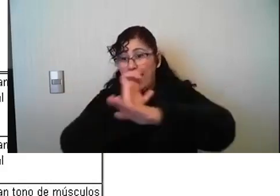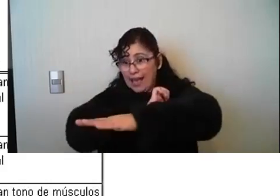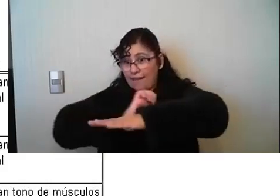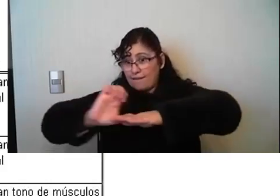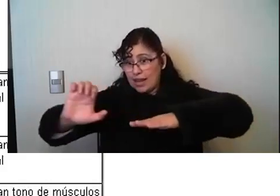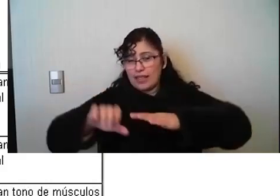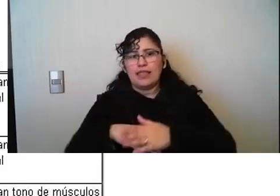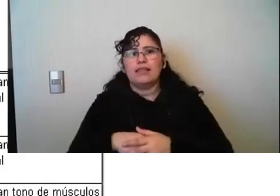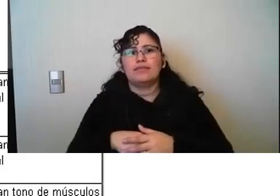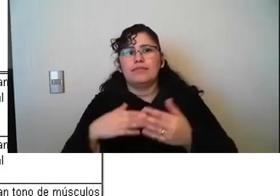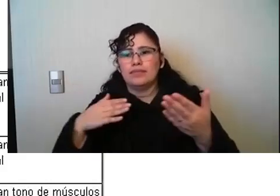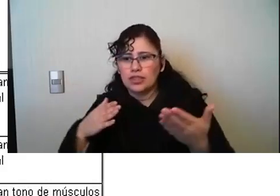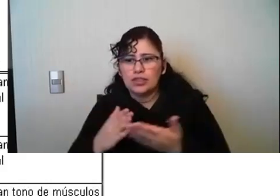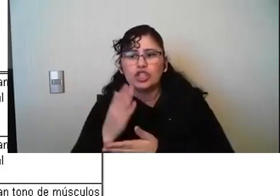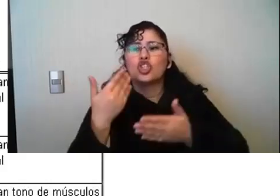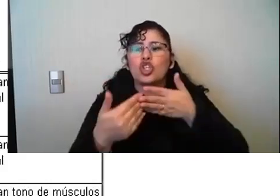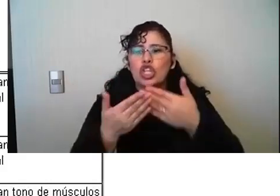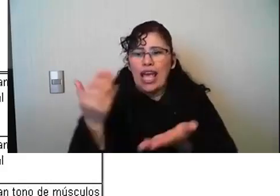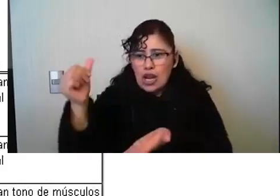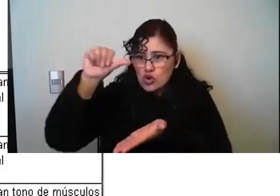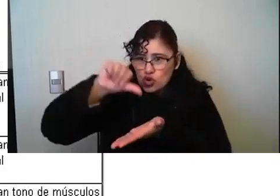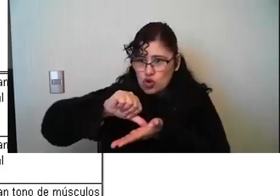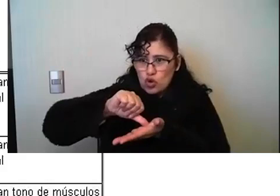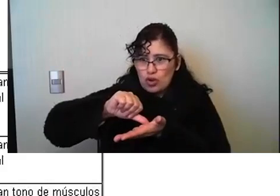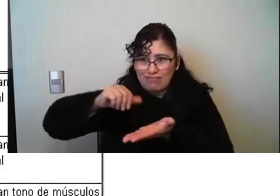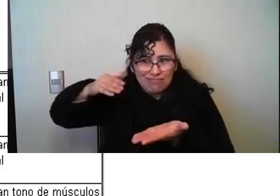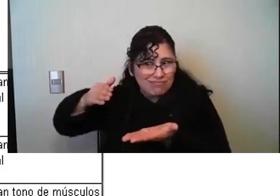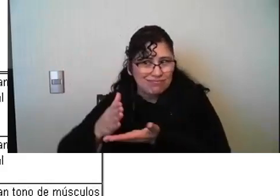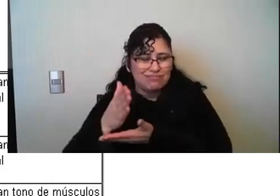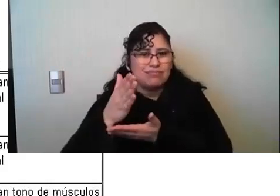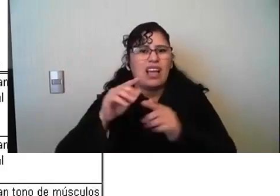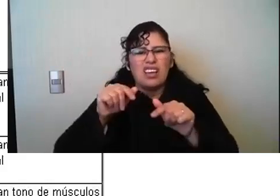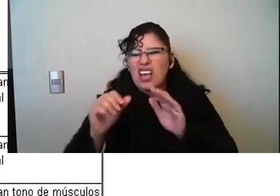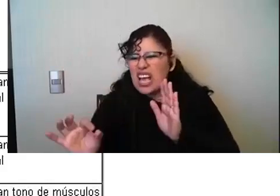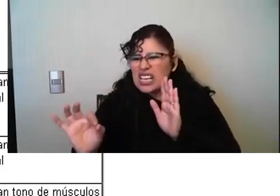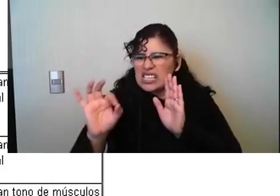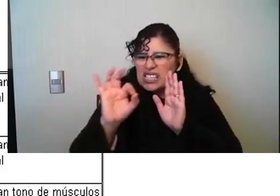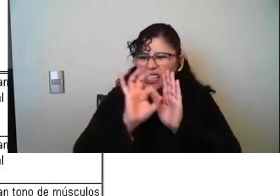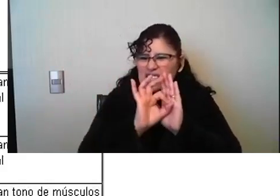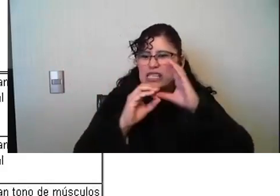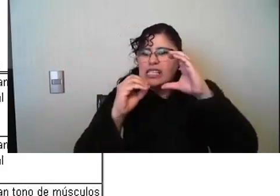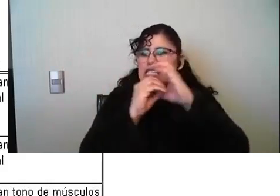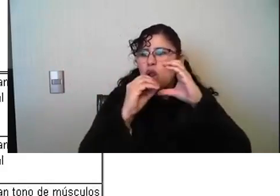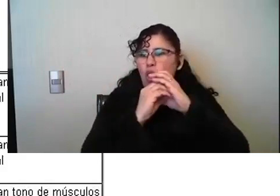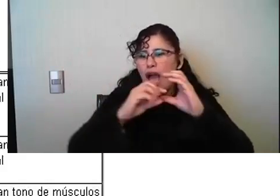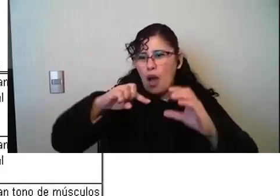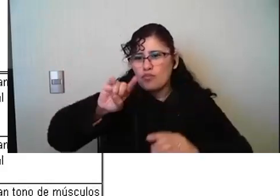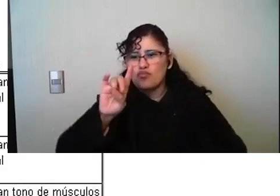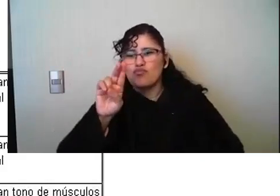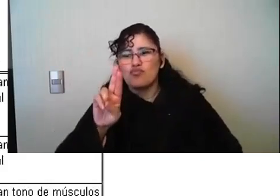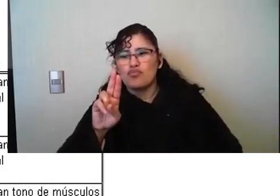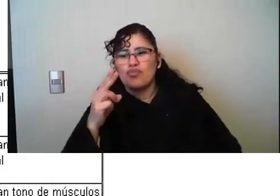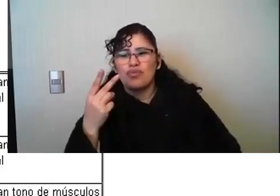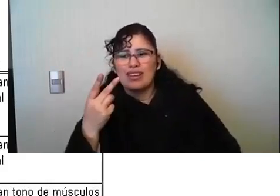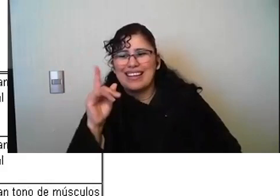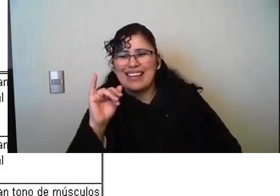de los núcleos. ¿Ya? Aquí ustedes deberían agregar célula de Purkinje para cada uno de ellos. Globoso emboliforme, es